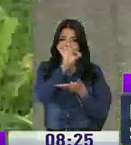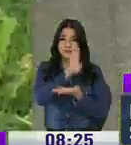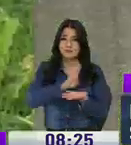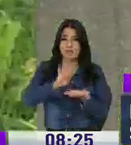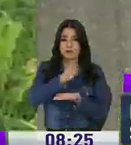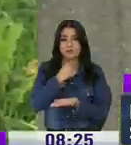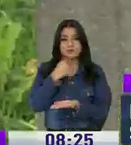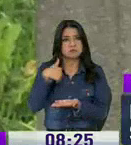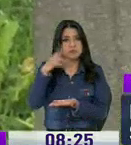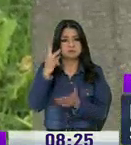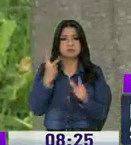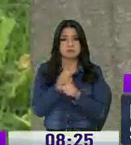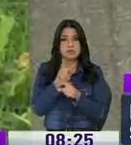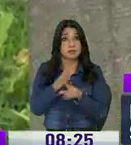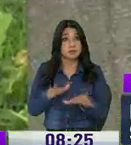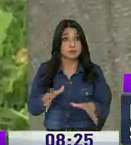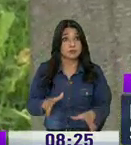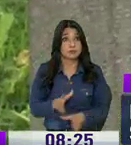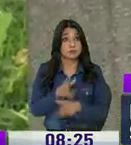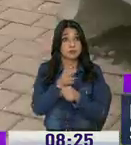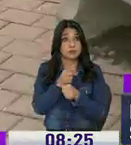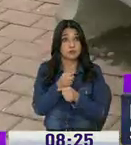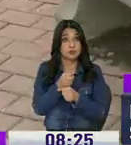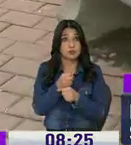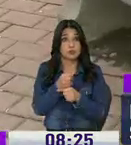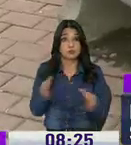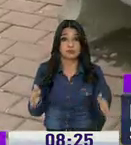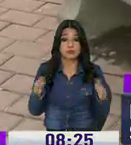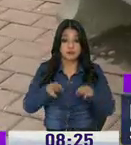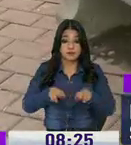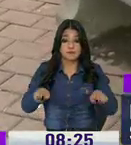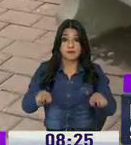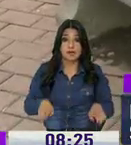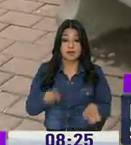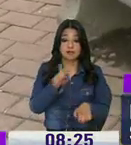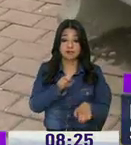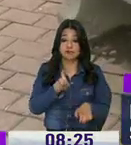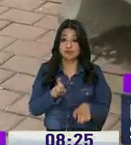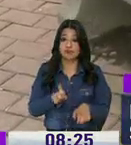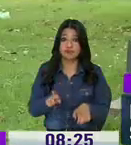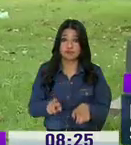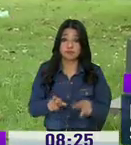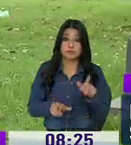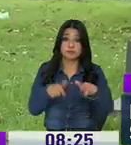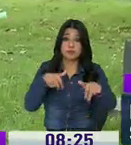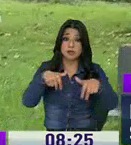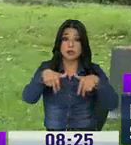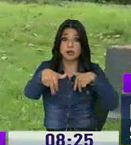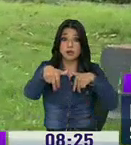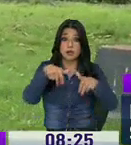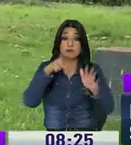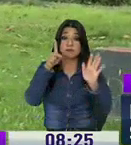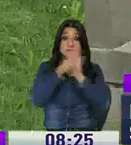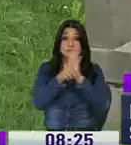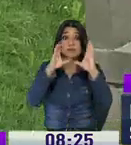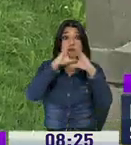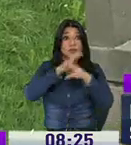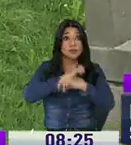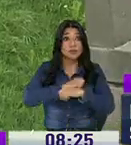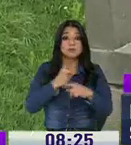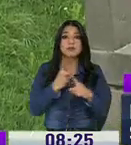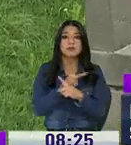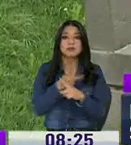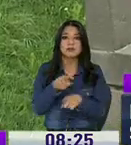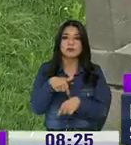mayores niveles de inseguridad en la zona. El monumento y algunas bancas tienen grafitis, y los transeúntes denuncian que en las noches es